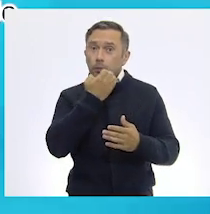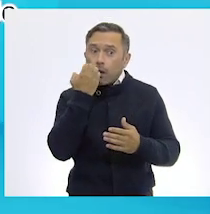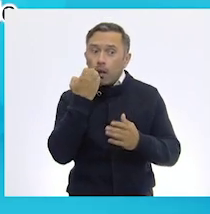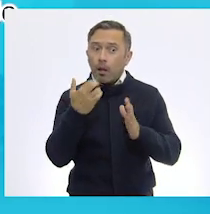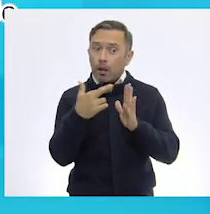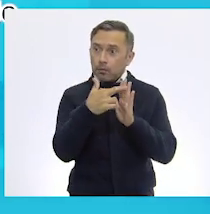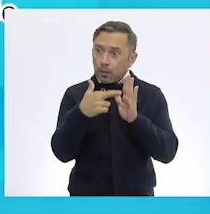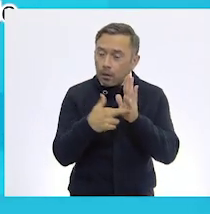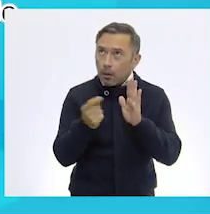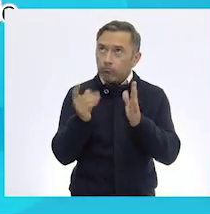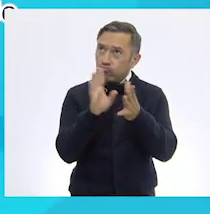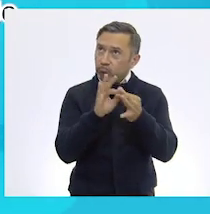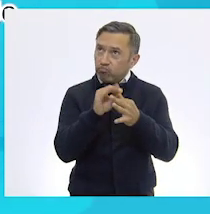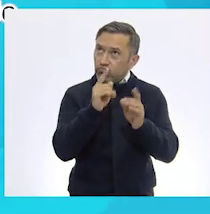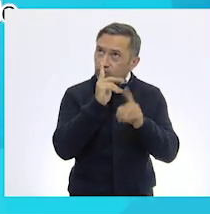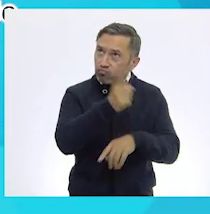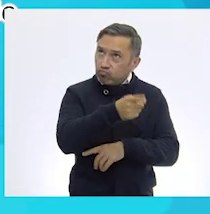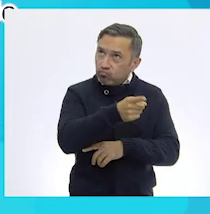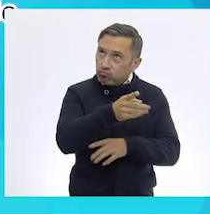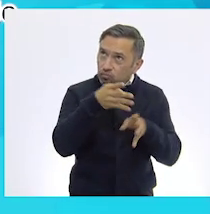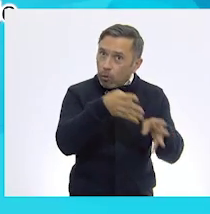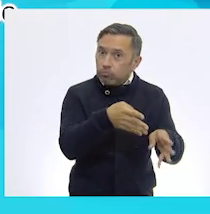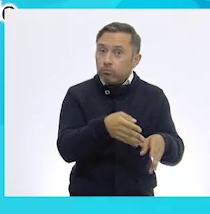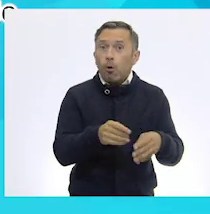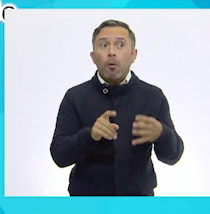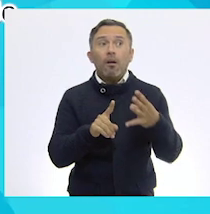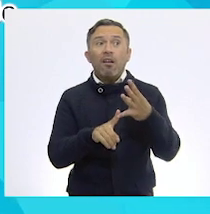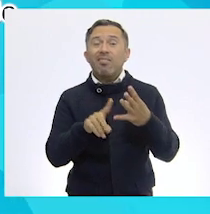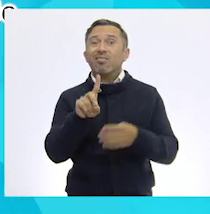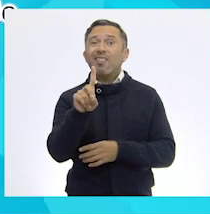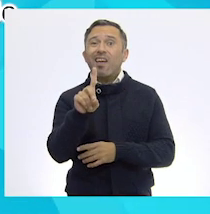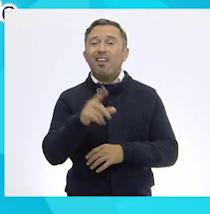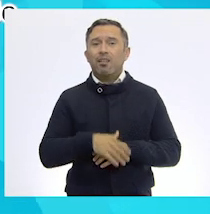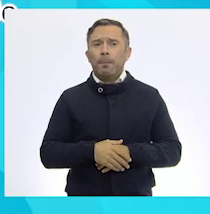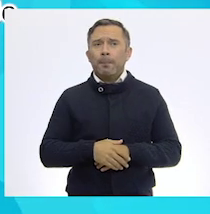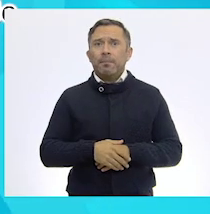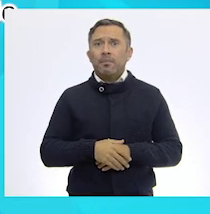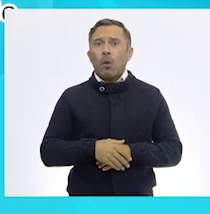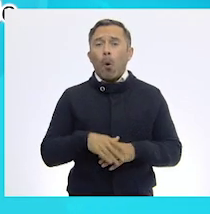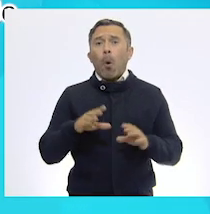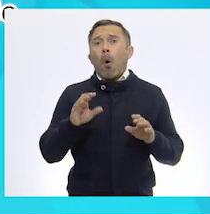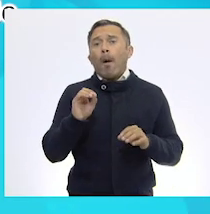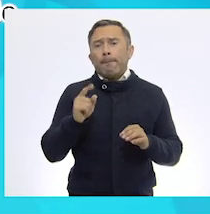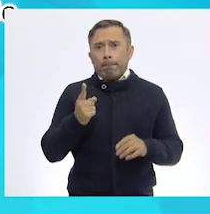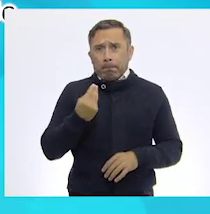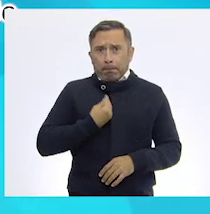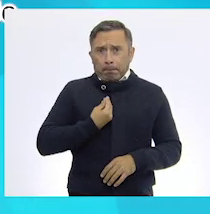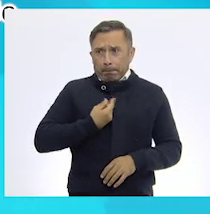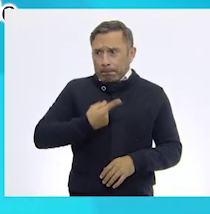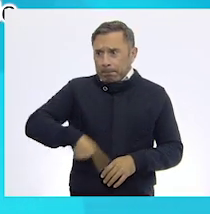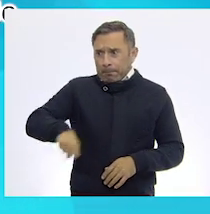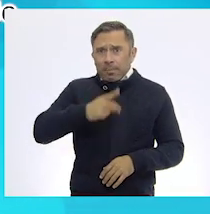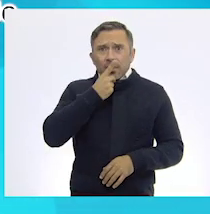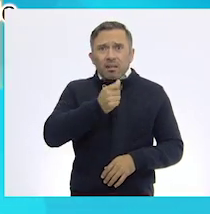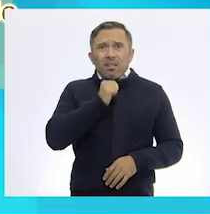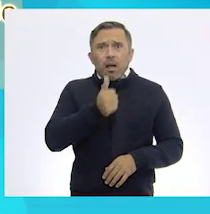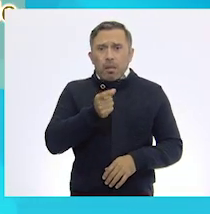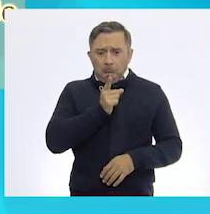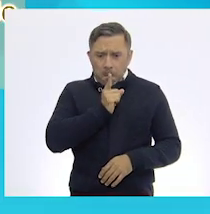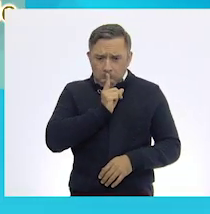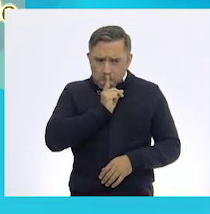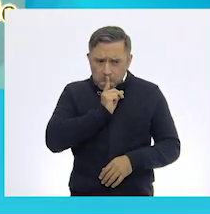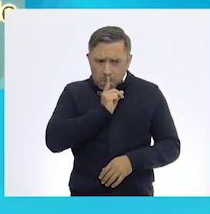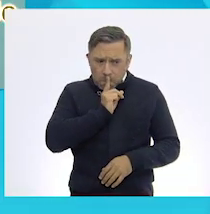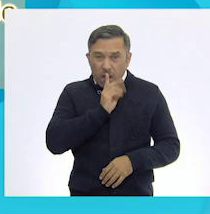D, no hacer nada porque si lo dicen, eso lo hará enojar y seguirá molestándolos y escondiéndoles sus